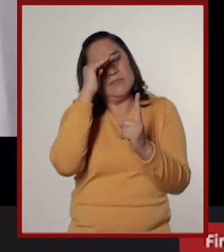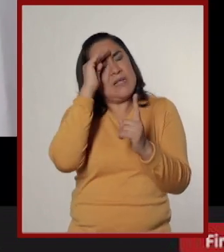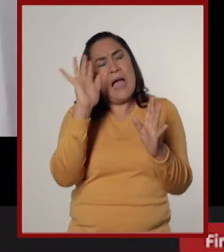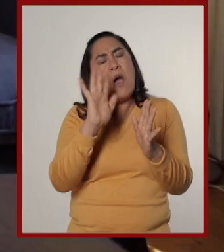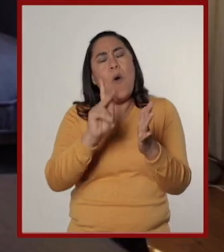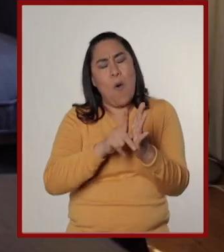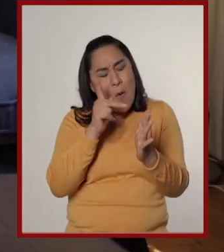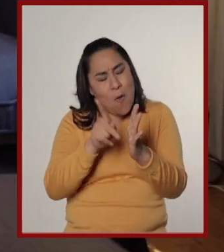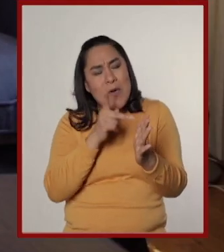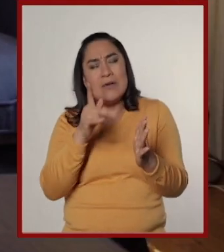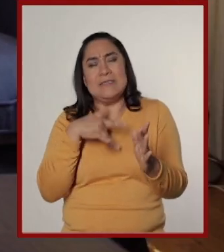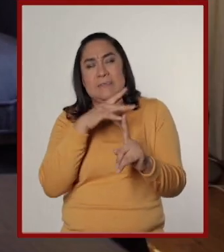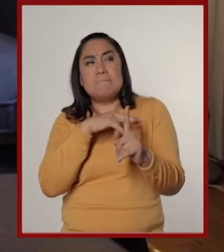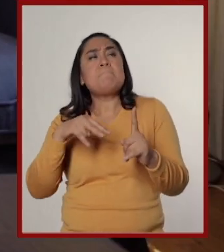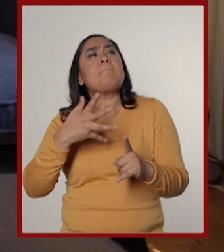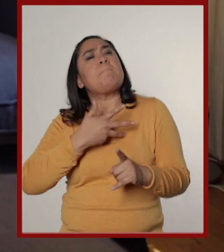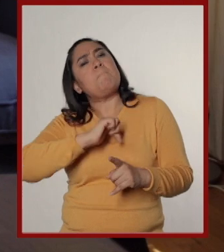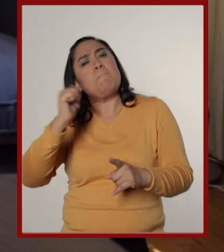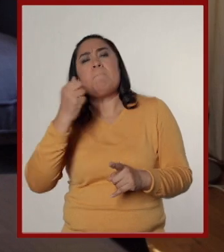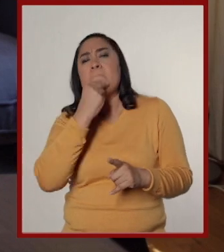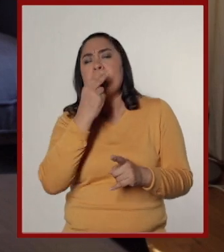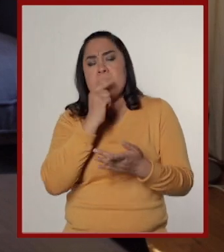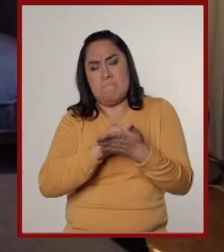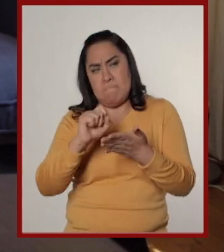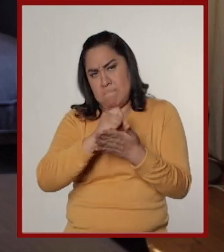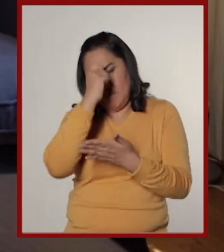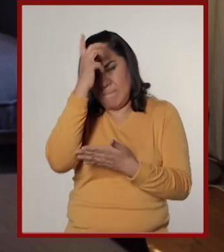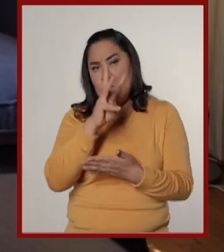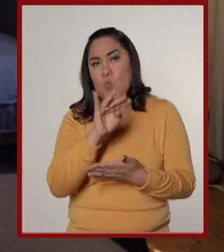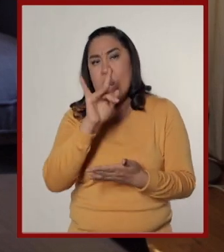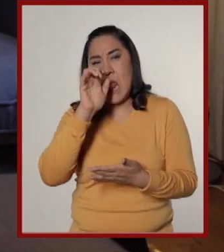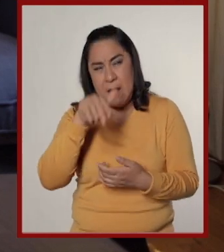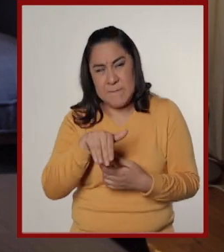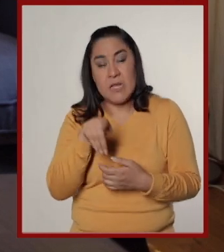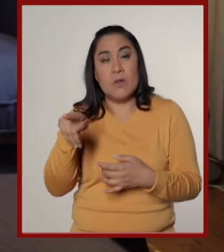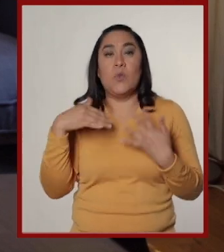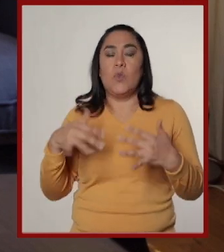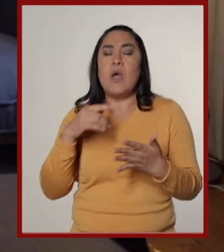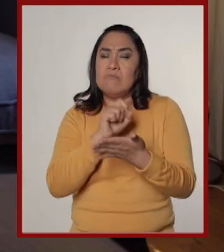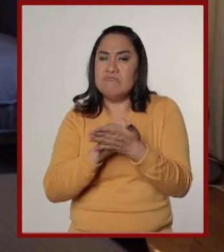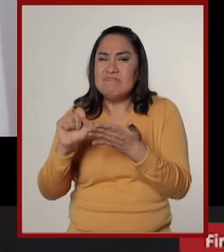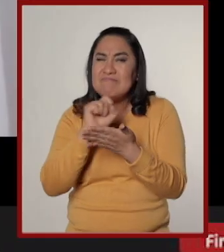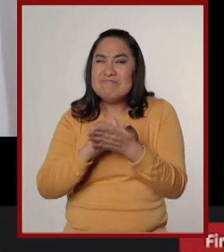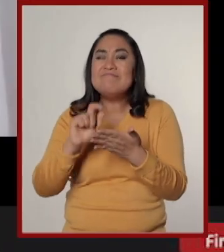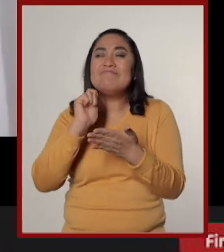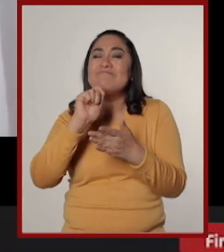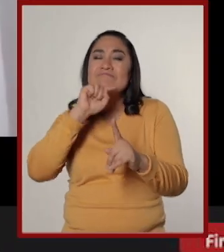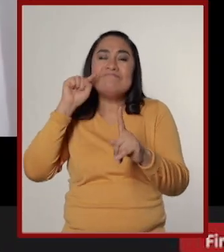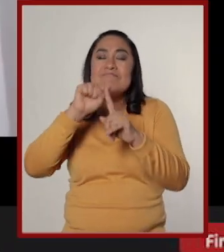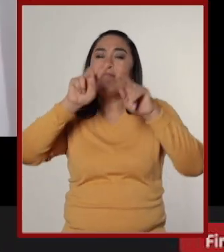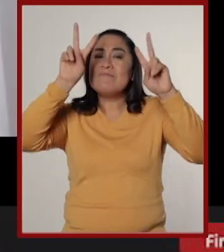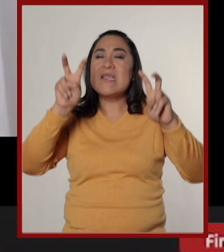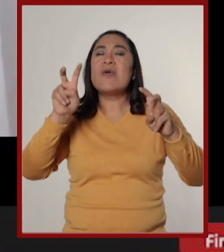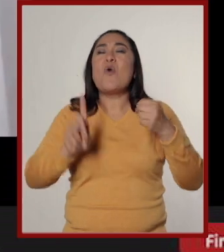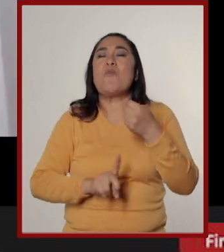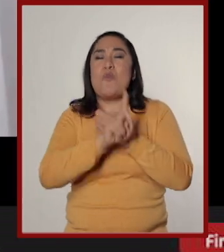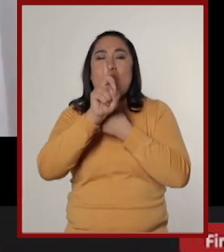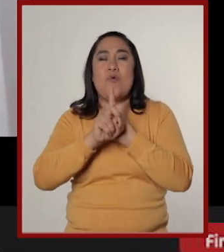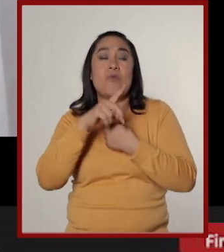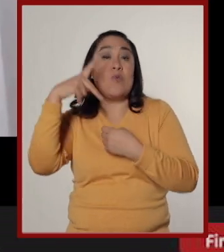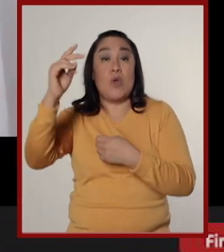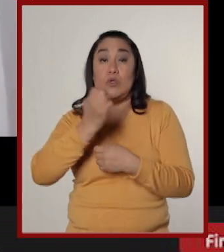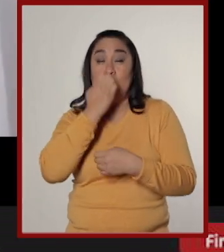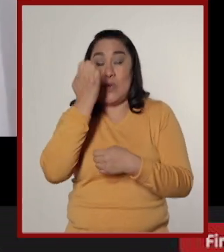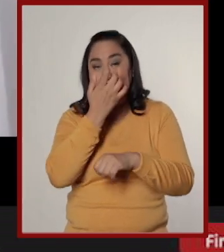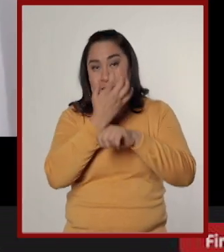otra perspectiva. De hecho, hay un autor por ahí que se llama William Murray, que es de los famosos que ha escrito sobre el conflicto, es de la escuela de Harvard en